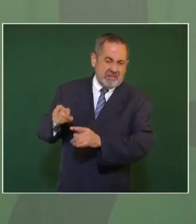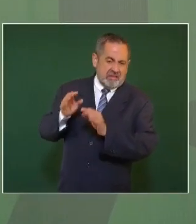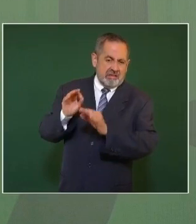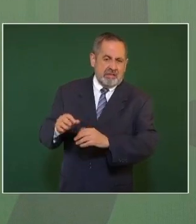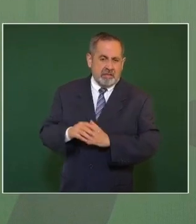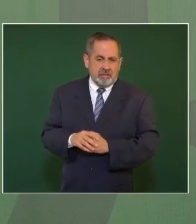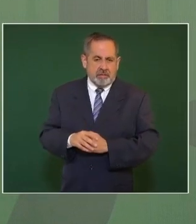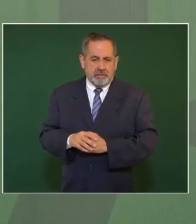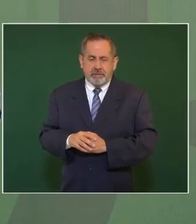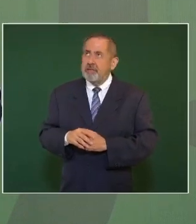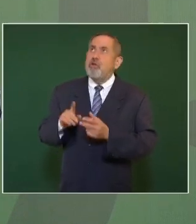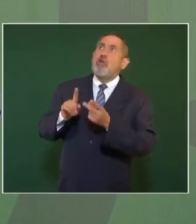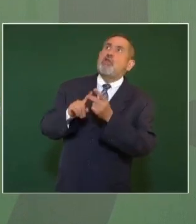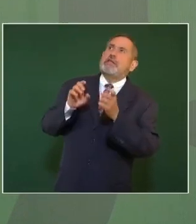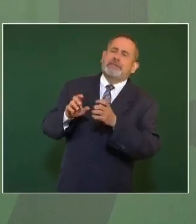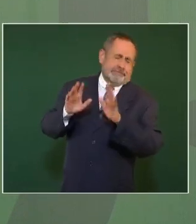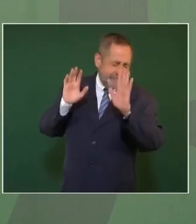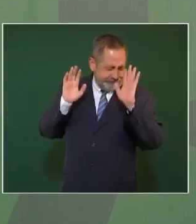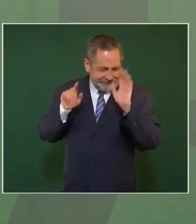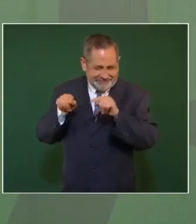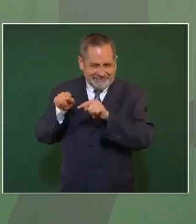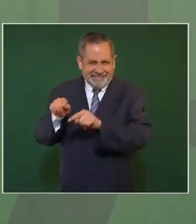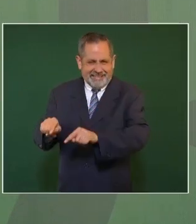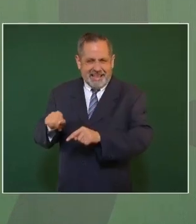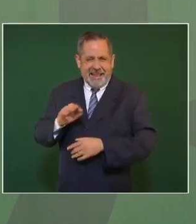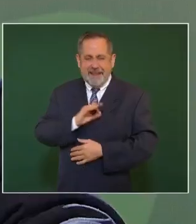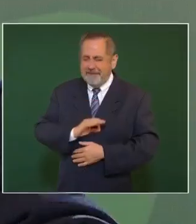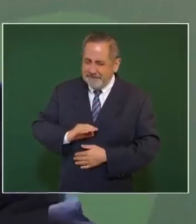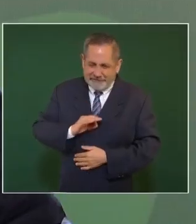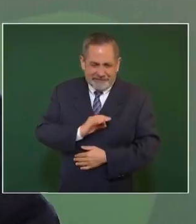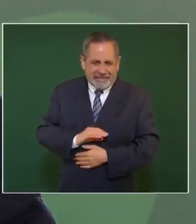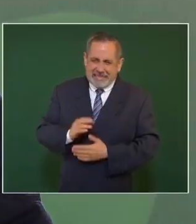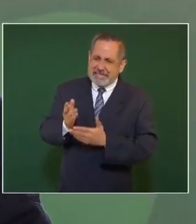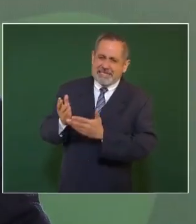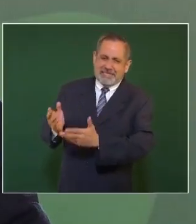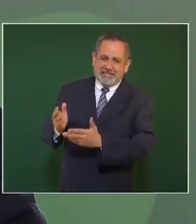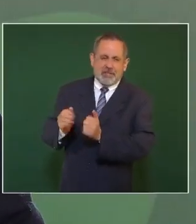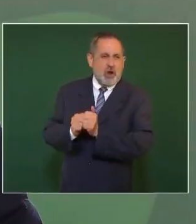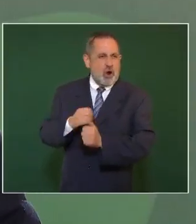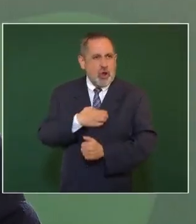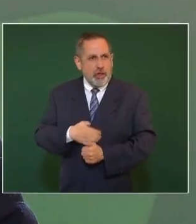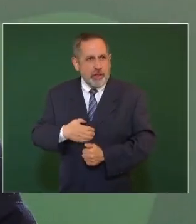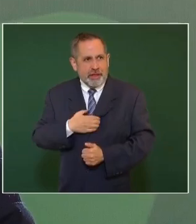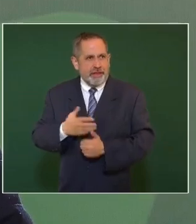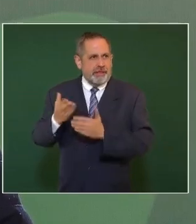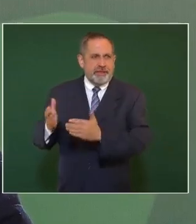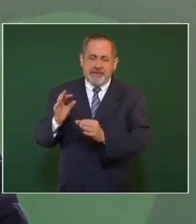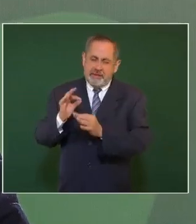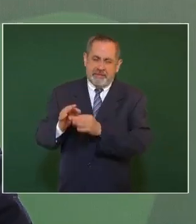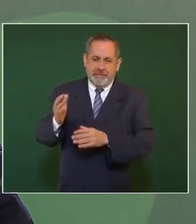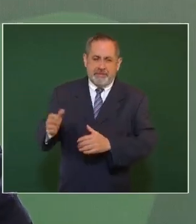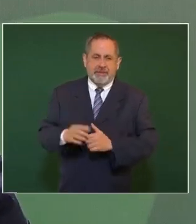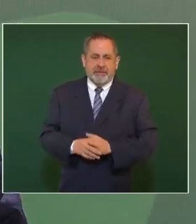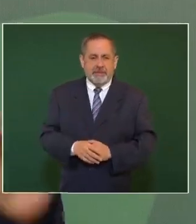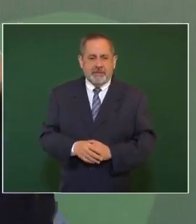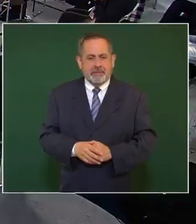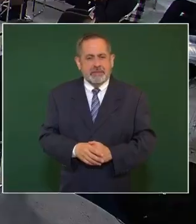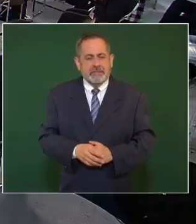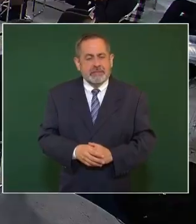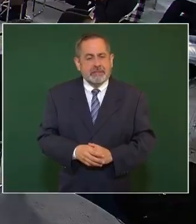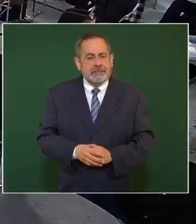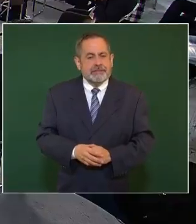o donde esté, pero debe estar feliz, contento. Yo a veces